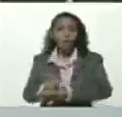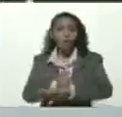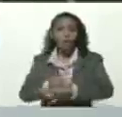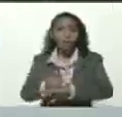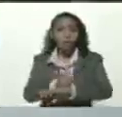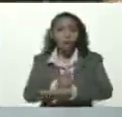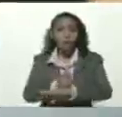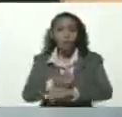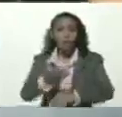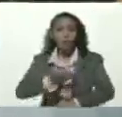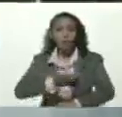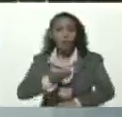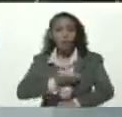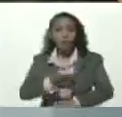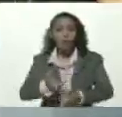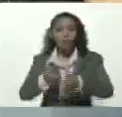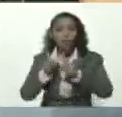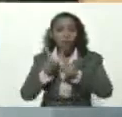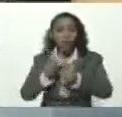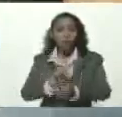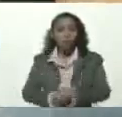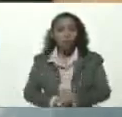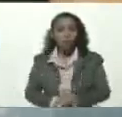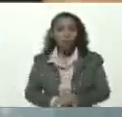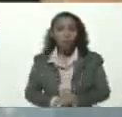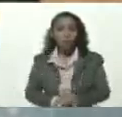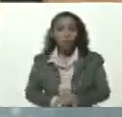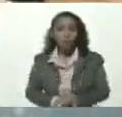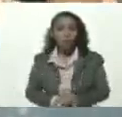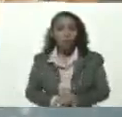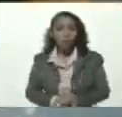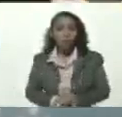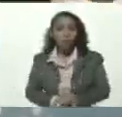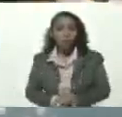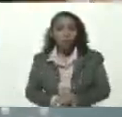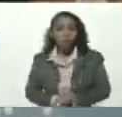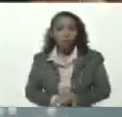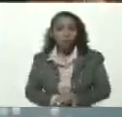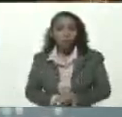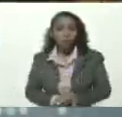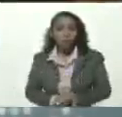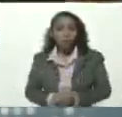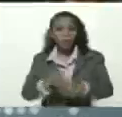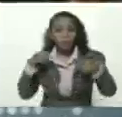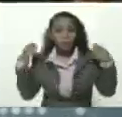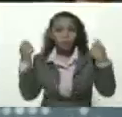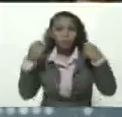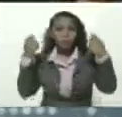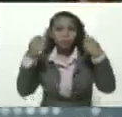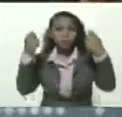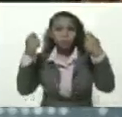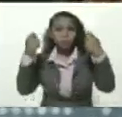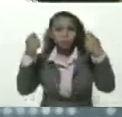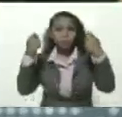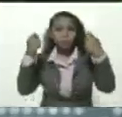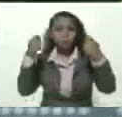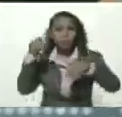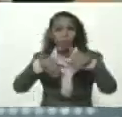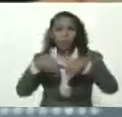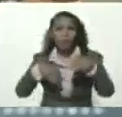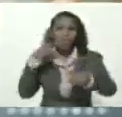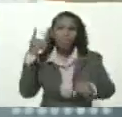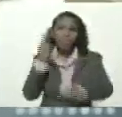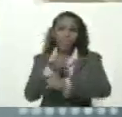gobernadores, alcaldes, autoridades. La faena de la campaña electoral debe